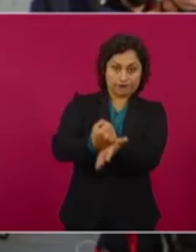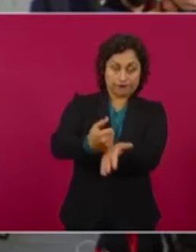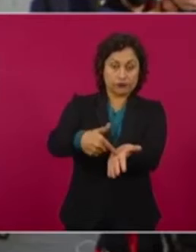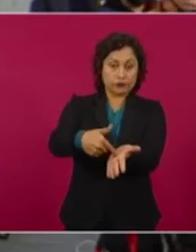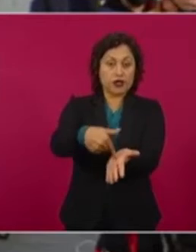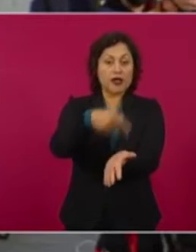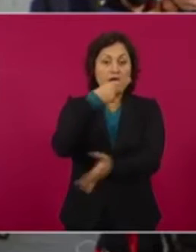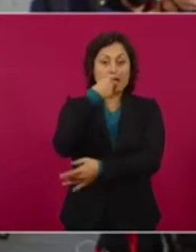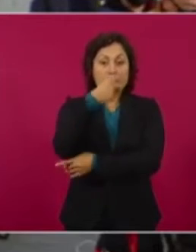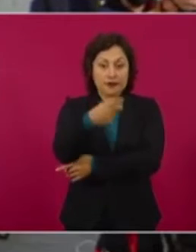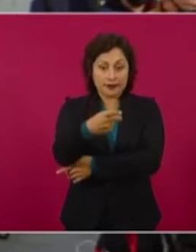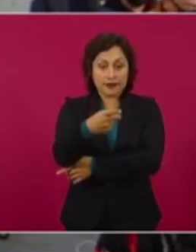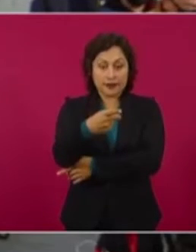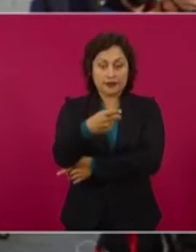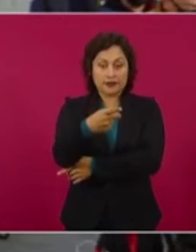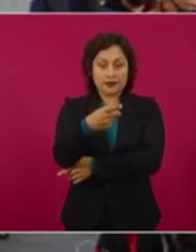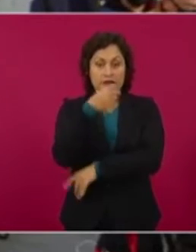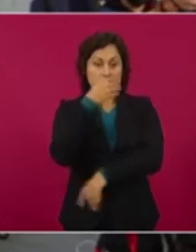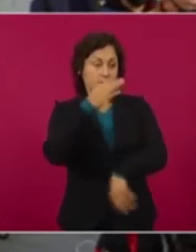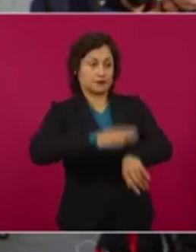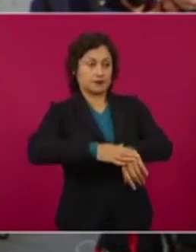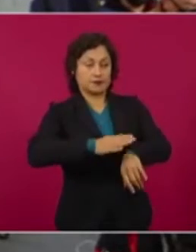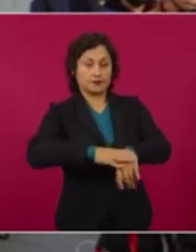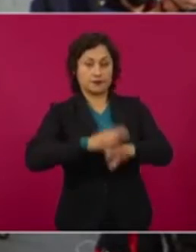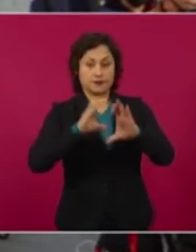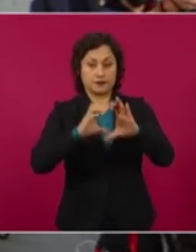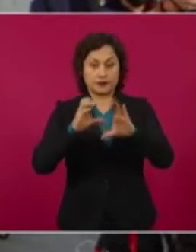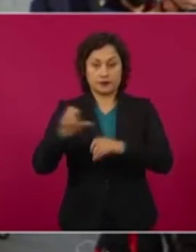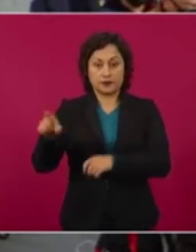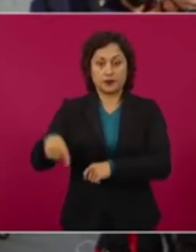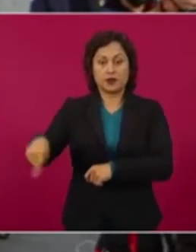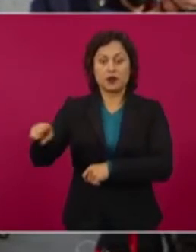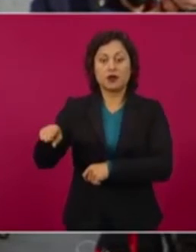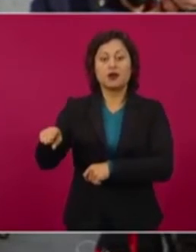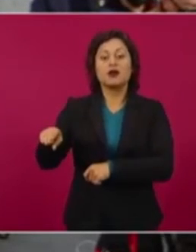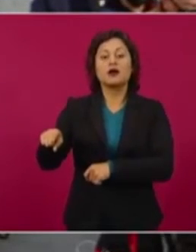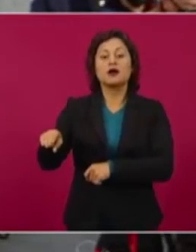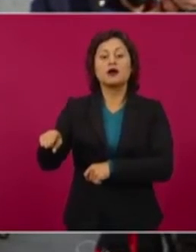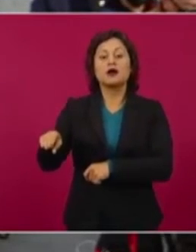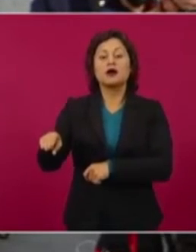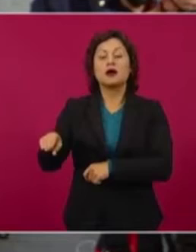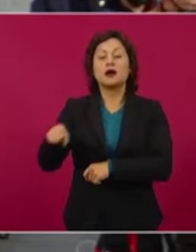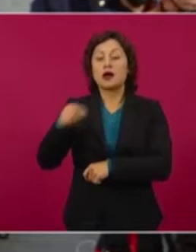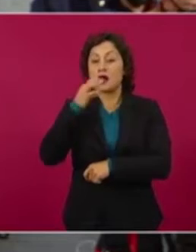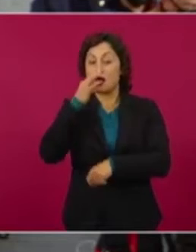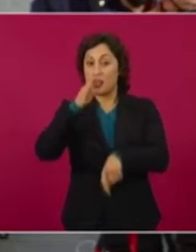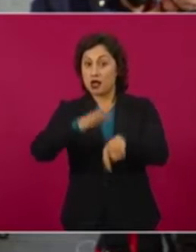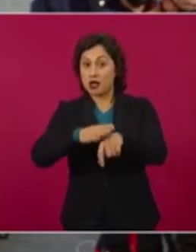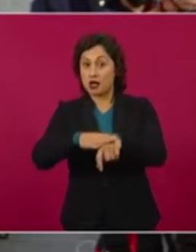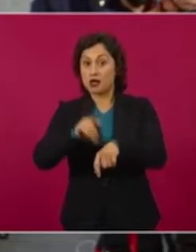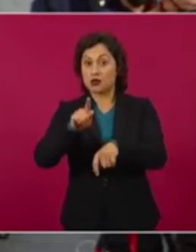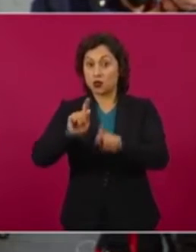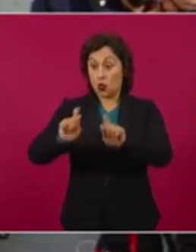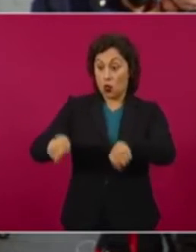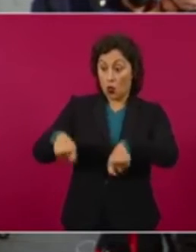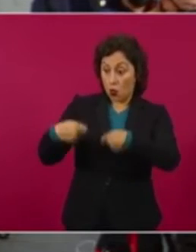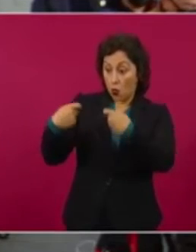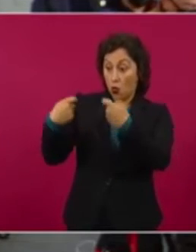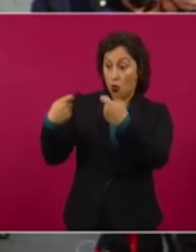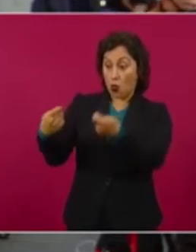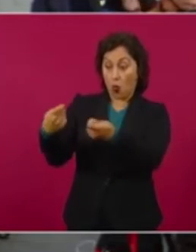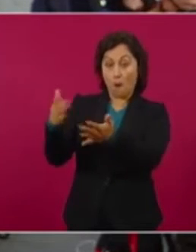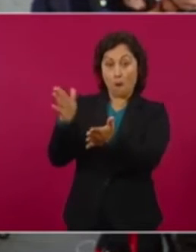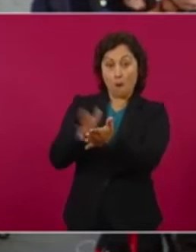y le mete una medida cautelar al RAN y le dice: no puedes expedir certificados